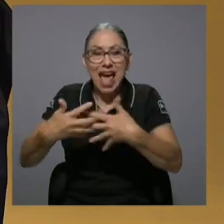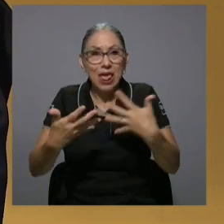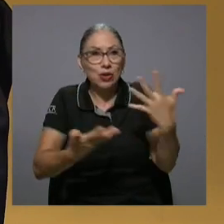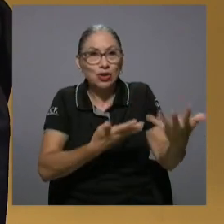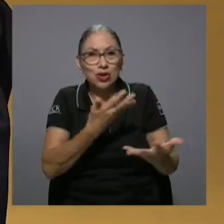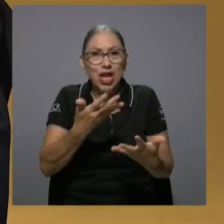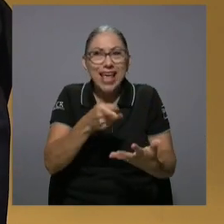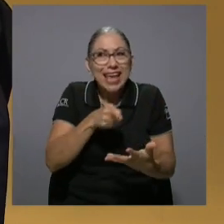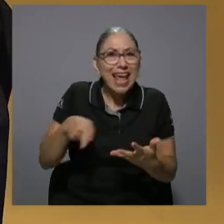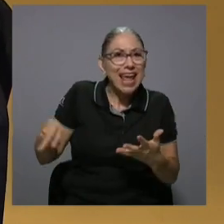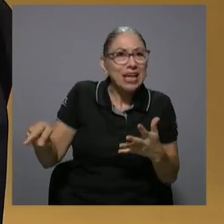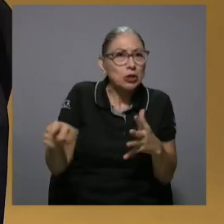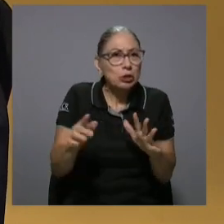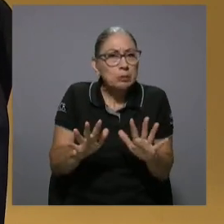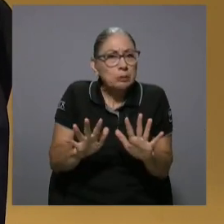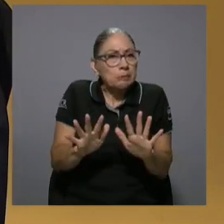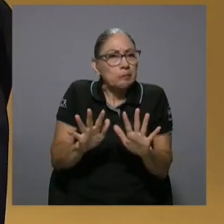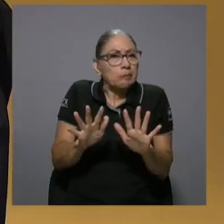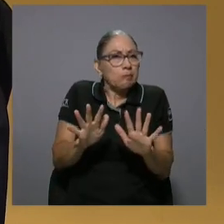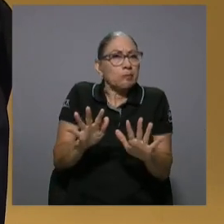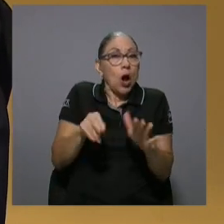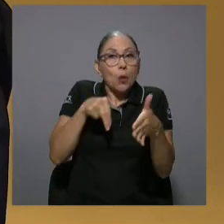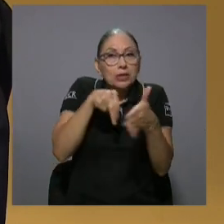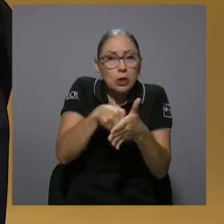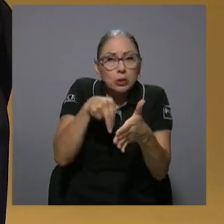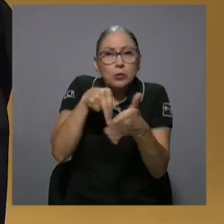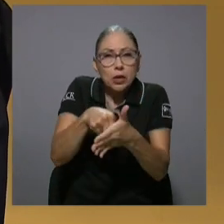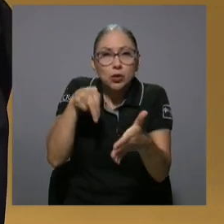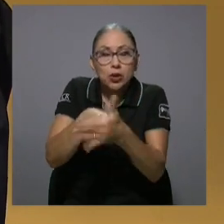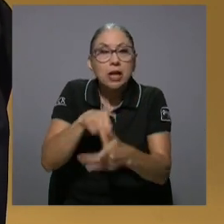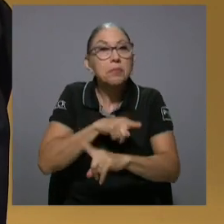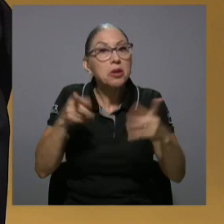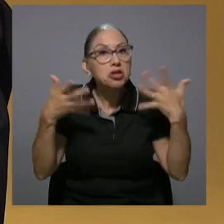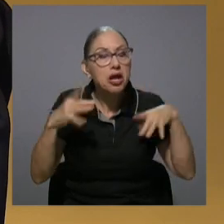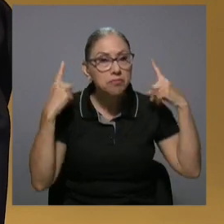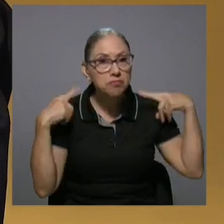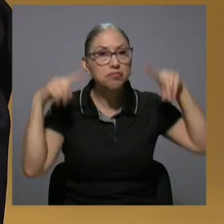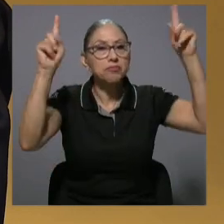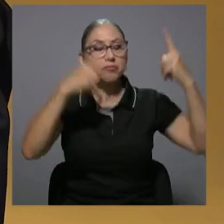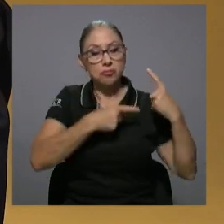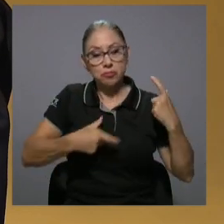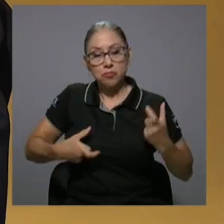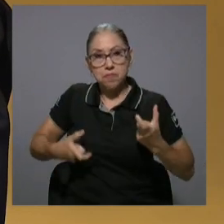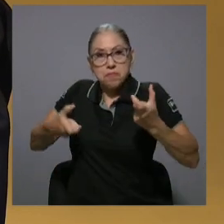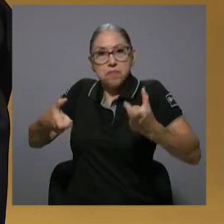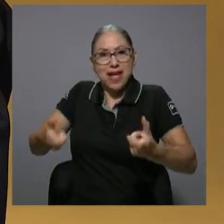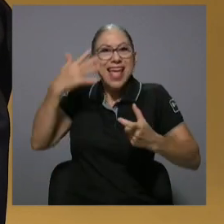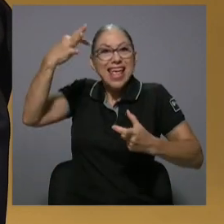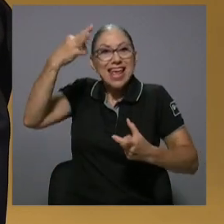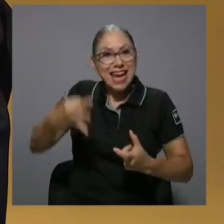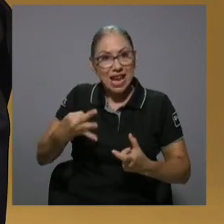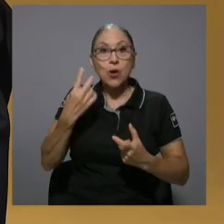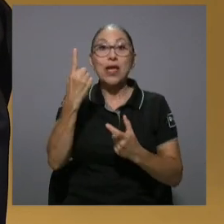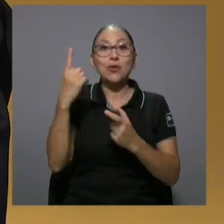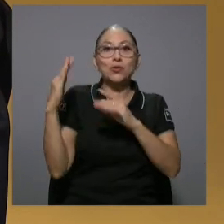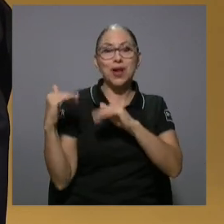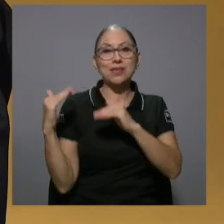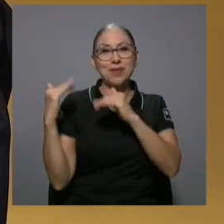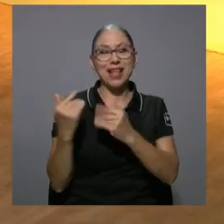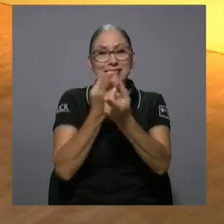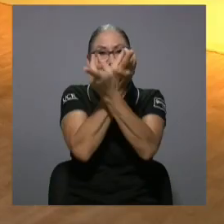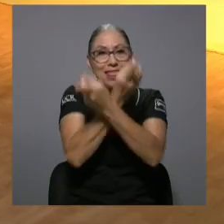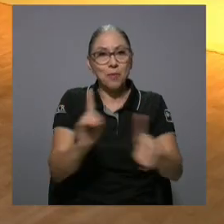pues que le pusieron todos los obstáculos posibles, pero finalmente tomó el poder, y creo que en este momento es una gran esperanza de democracia, no solo